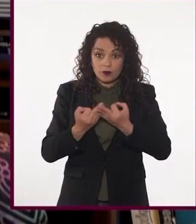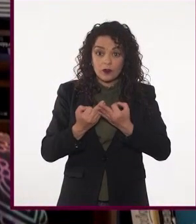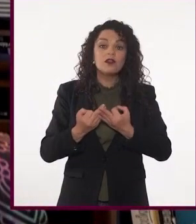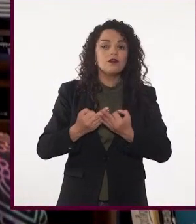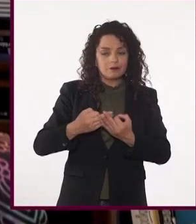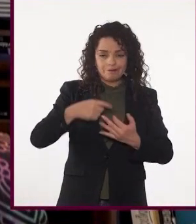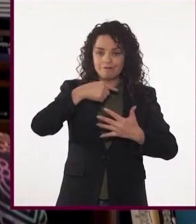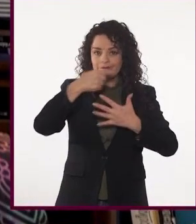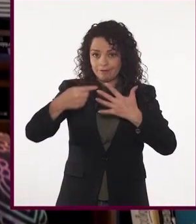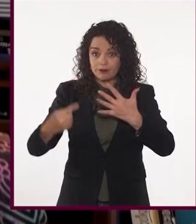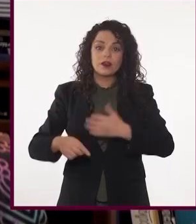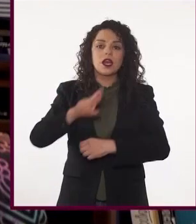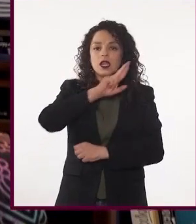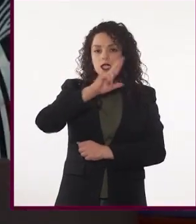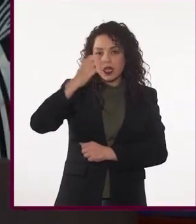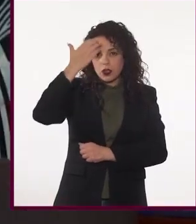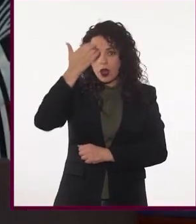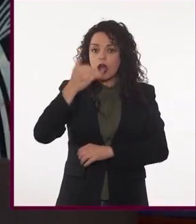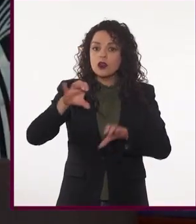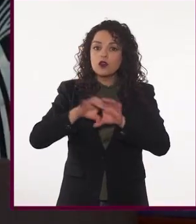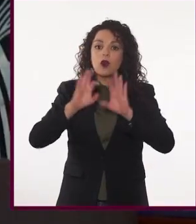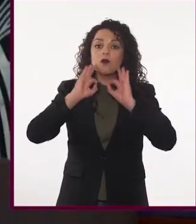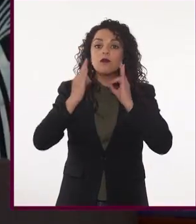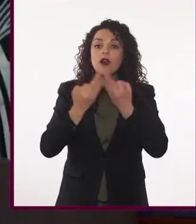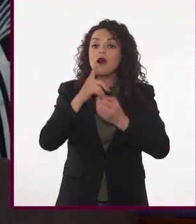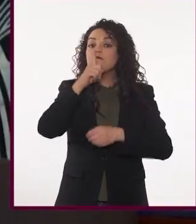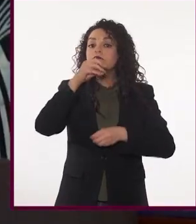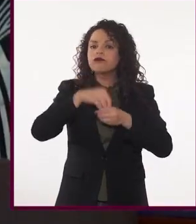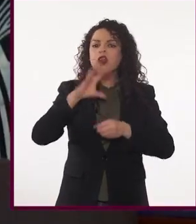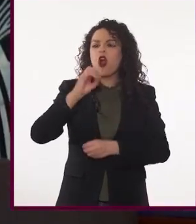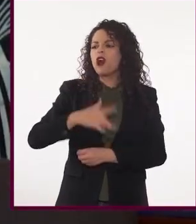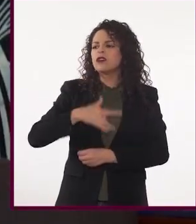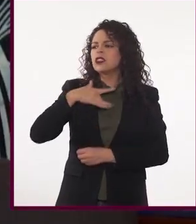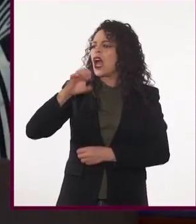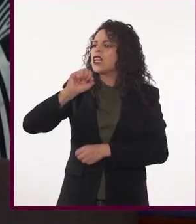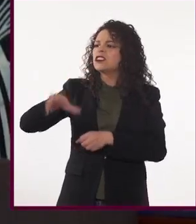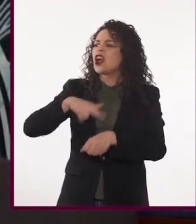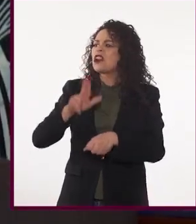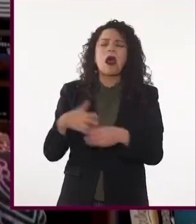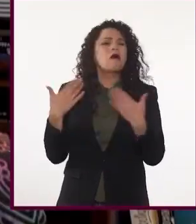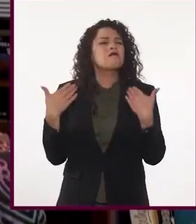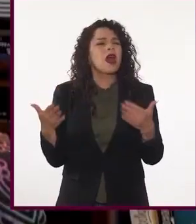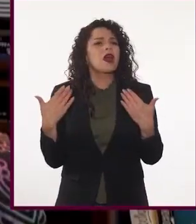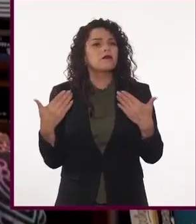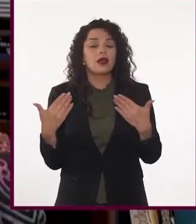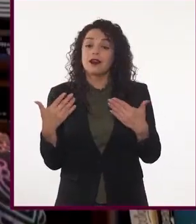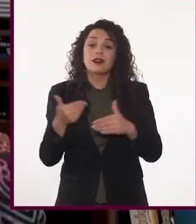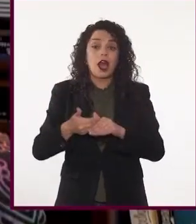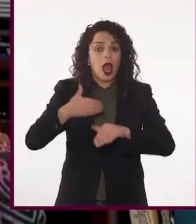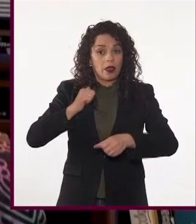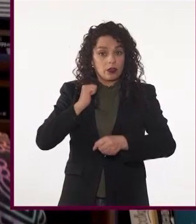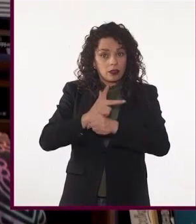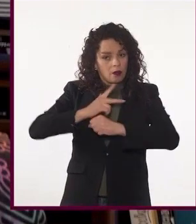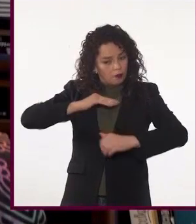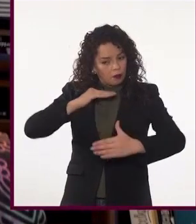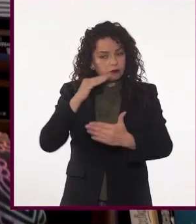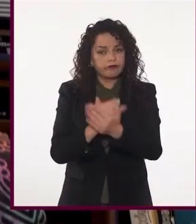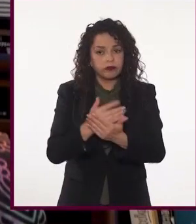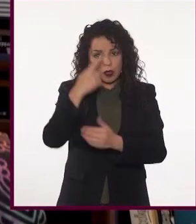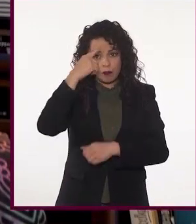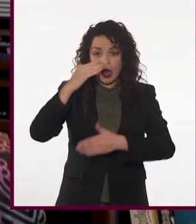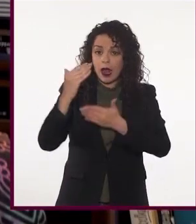todas estas formas de violencia sexual y las formas en las que se oculta o se minimiza, para poder detenerlas a tiempo y